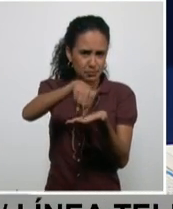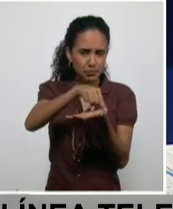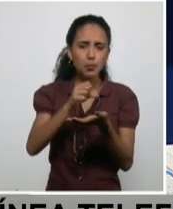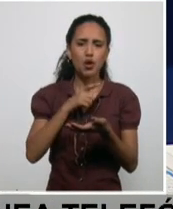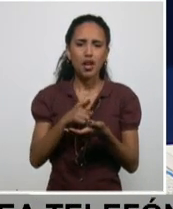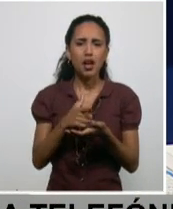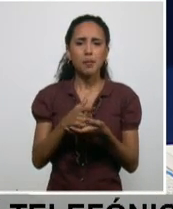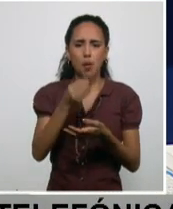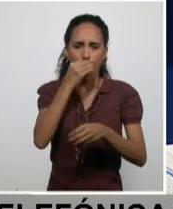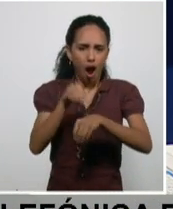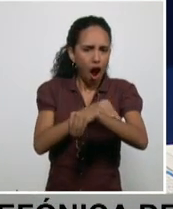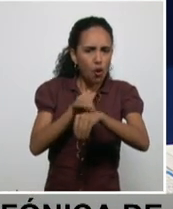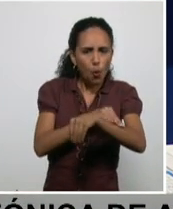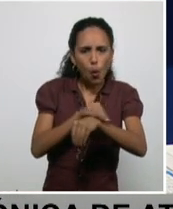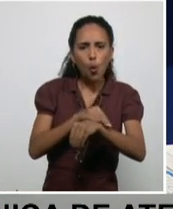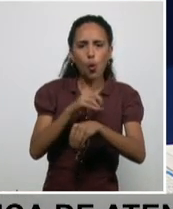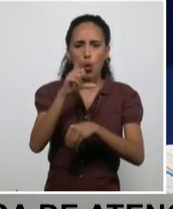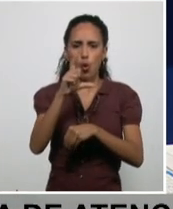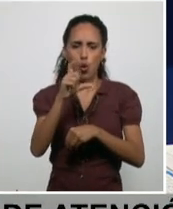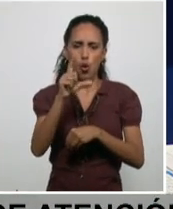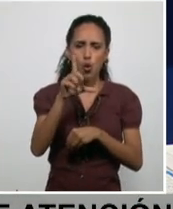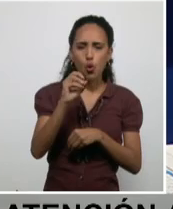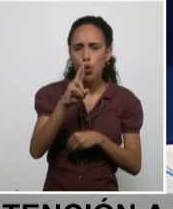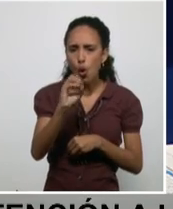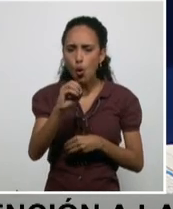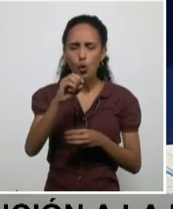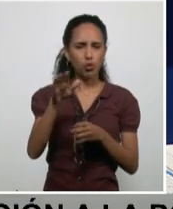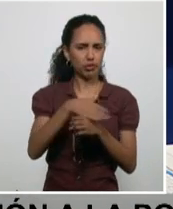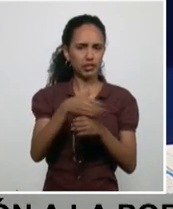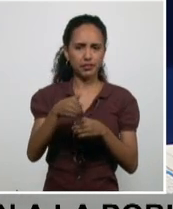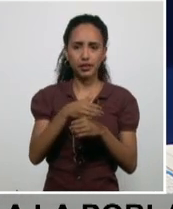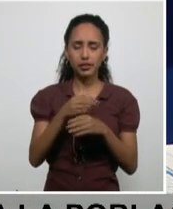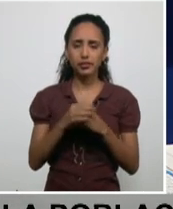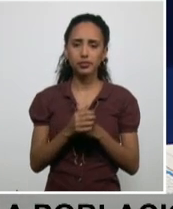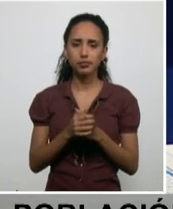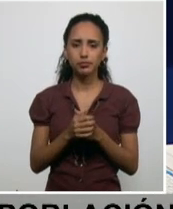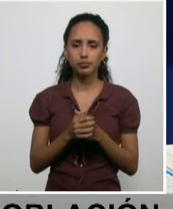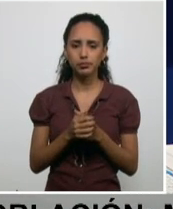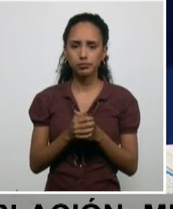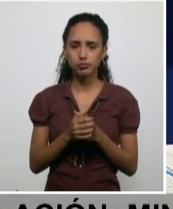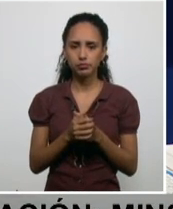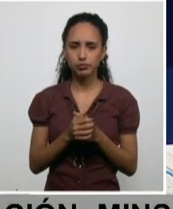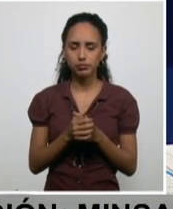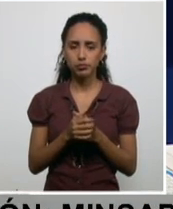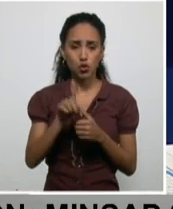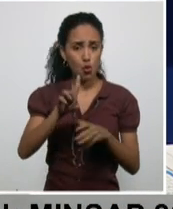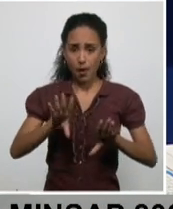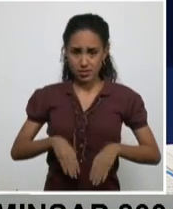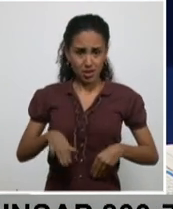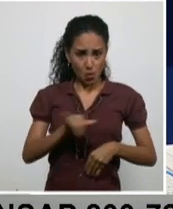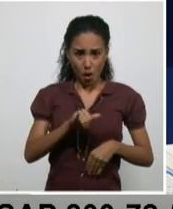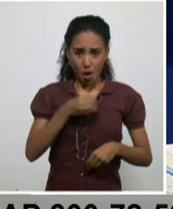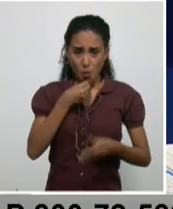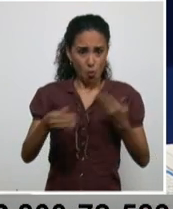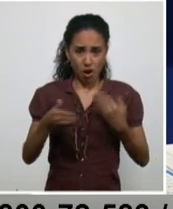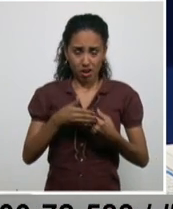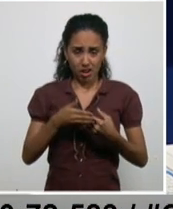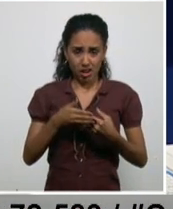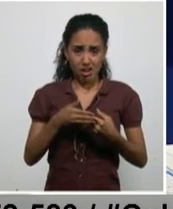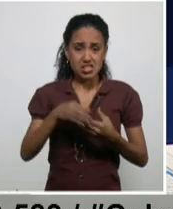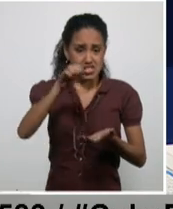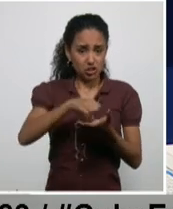alcohólicas o soluciones cloradas. No se permite, como debiera ser también en cualquier centro de trabajo, la presencia de